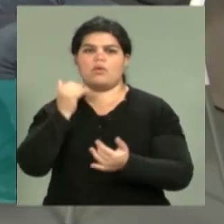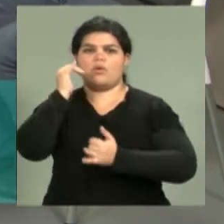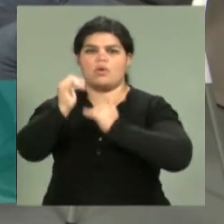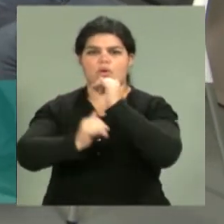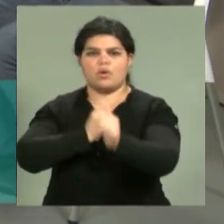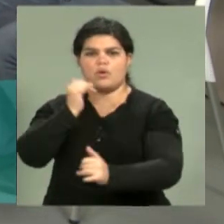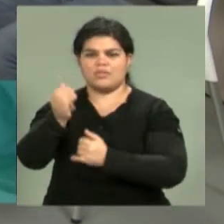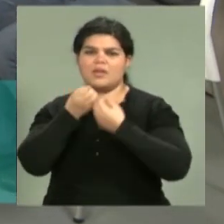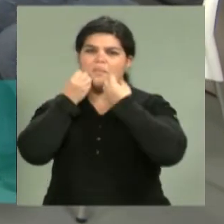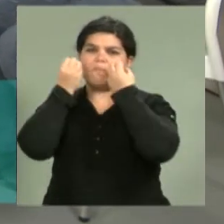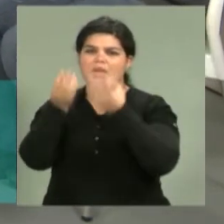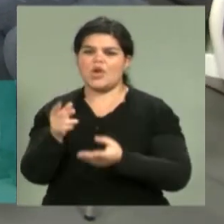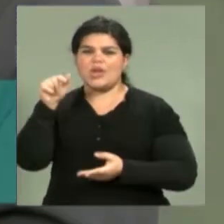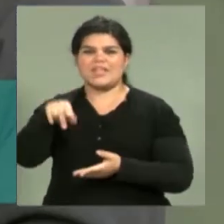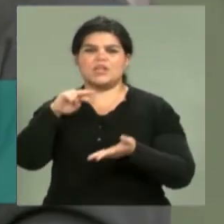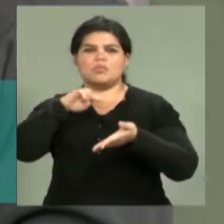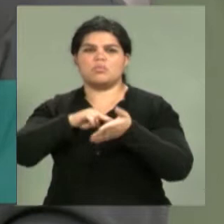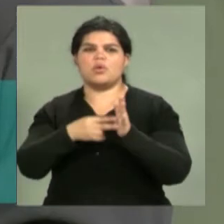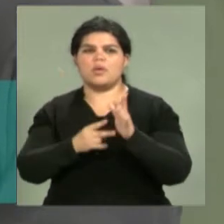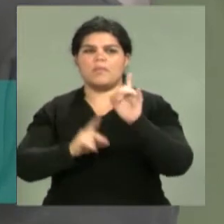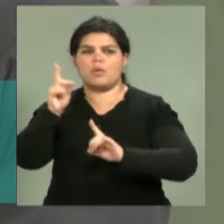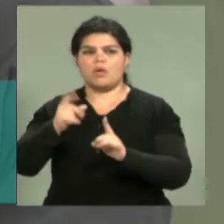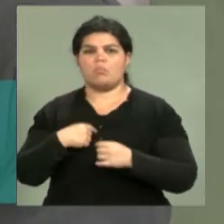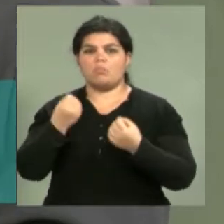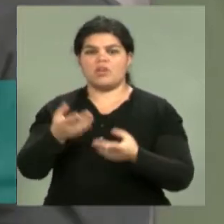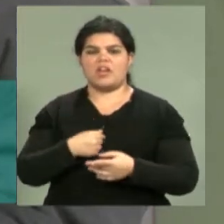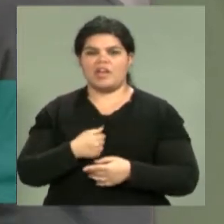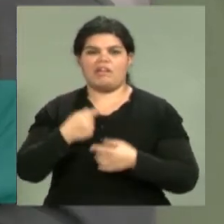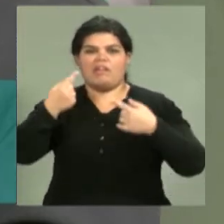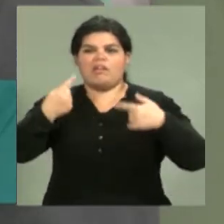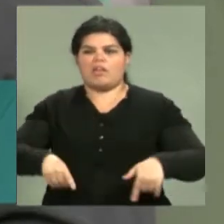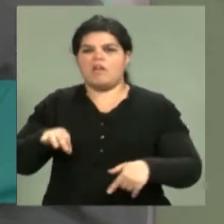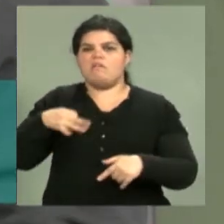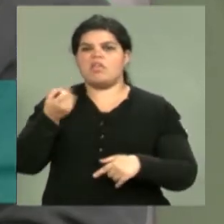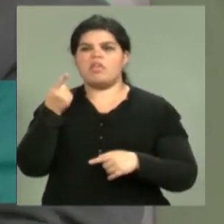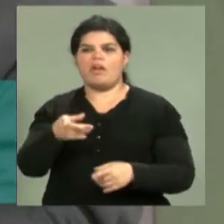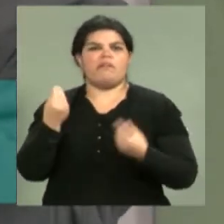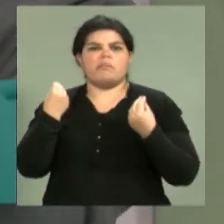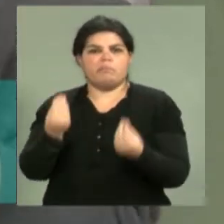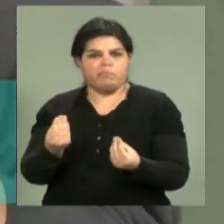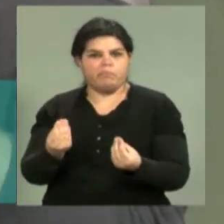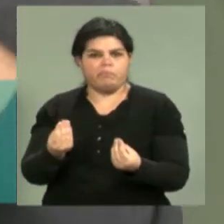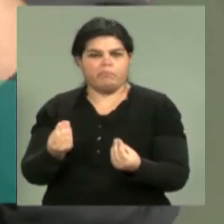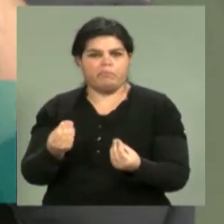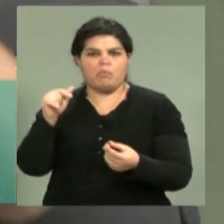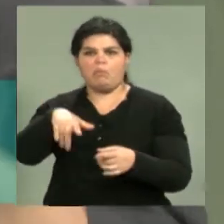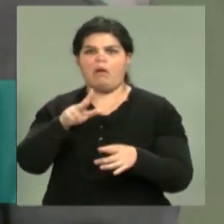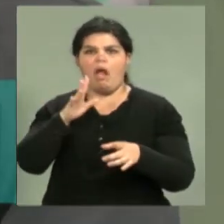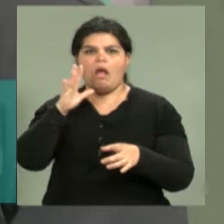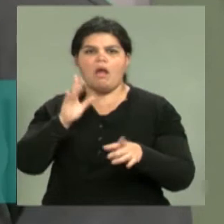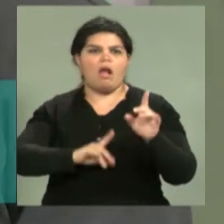mejor estas problemáticas, porque si uno se empieza a plantear qué es la vida como algo abstracto,